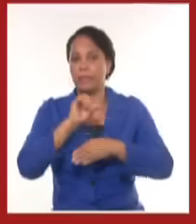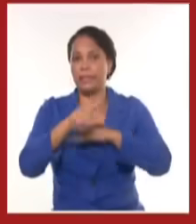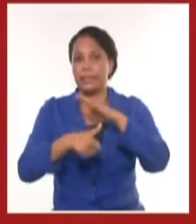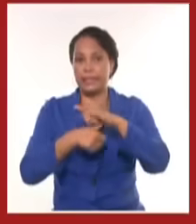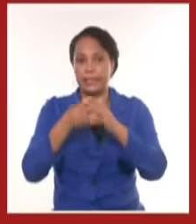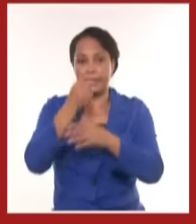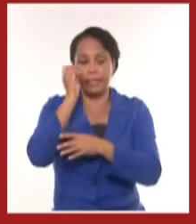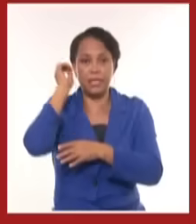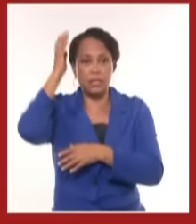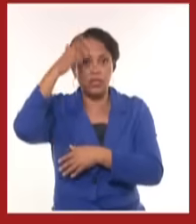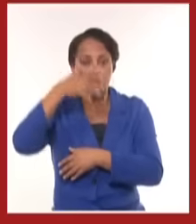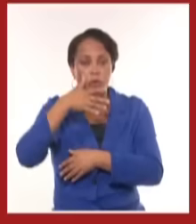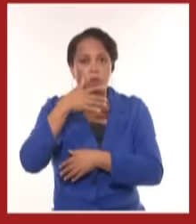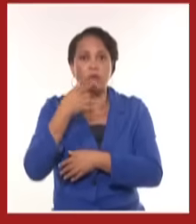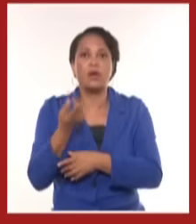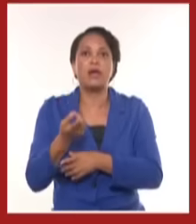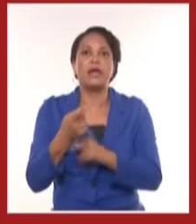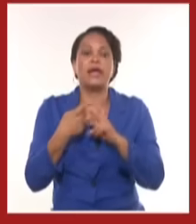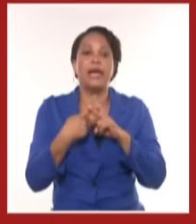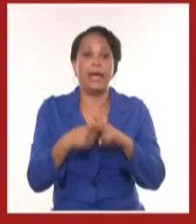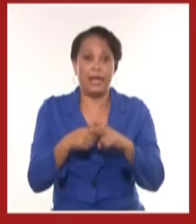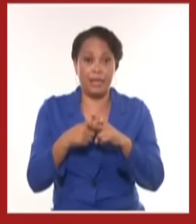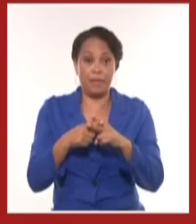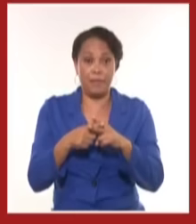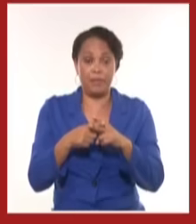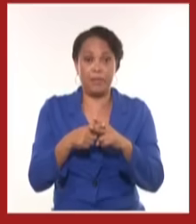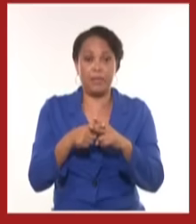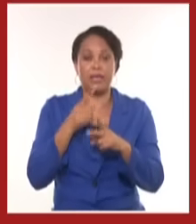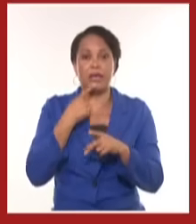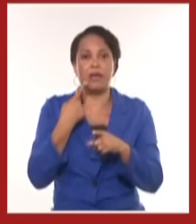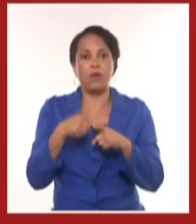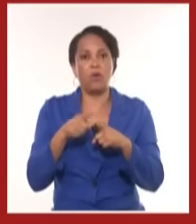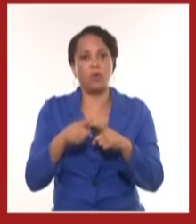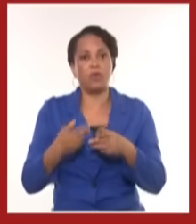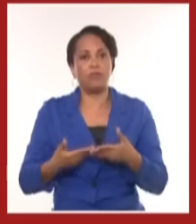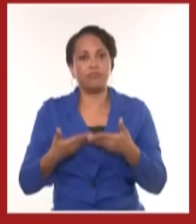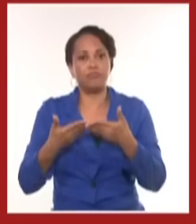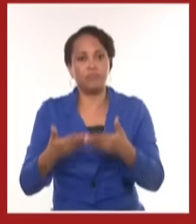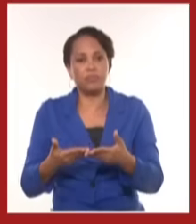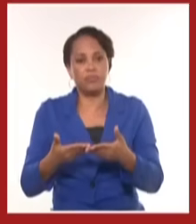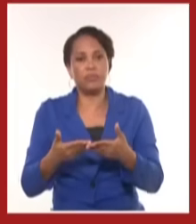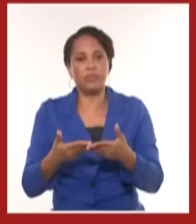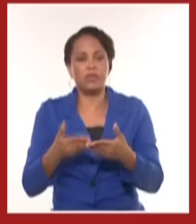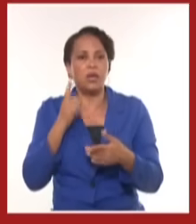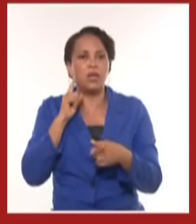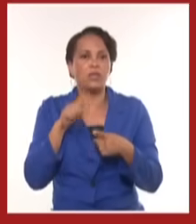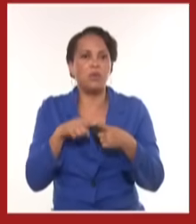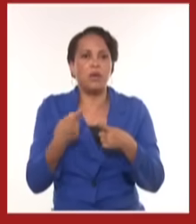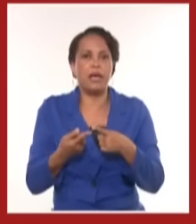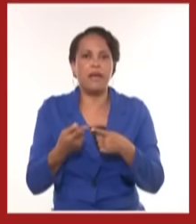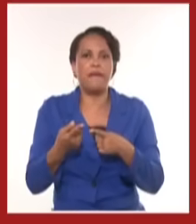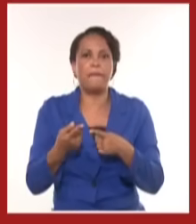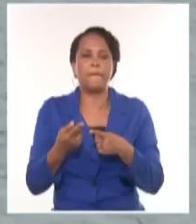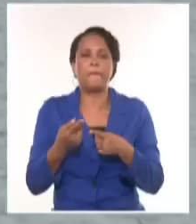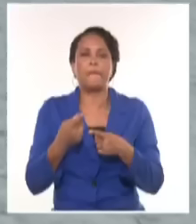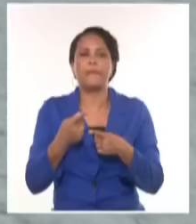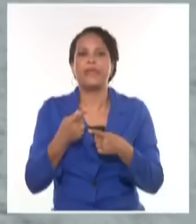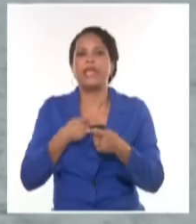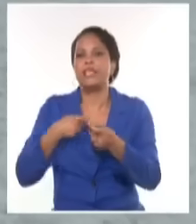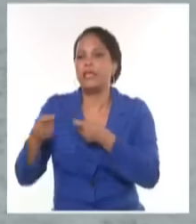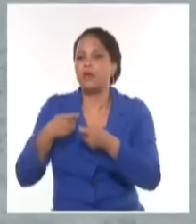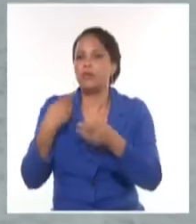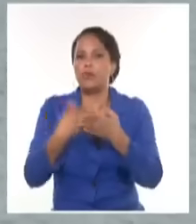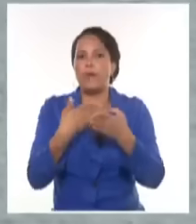Trump, herramienta que, entre otras disposiciones, prohíbe transacciones con empresas cubanas